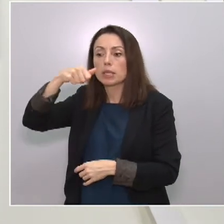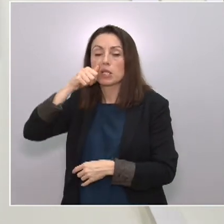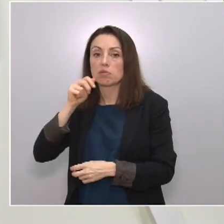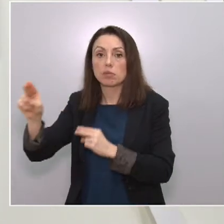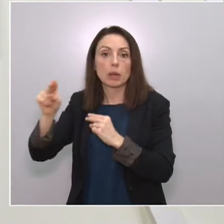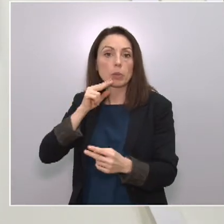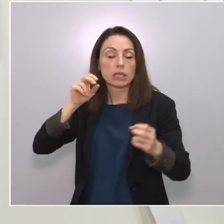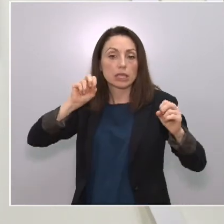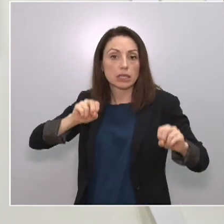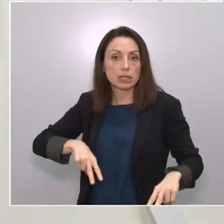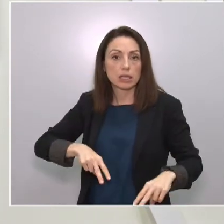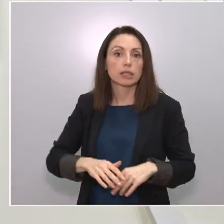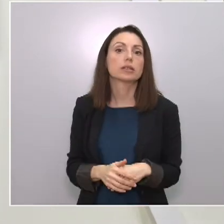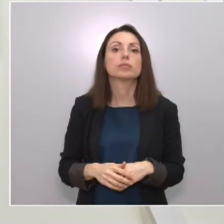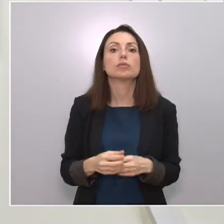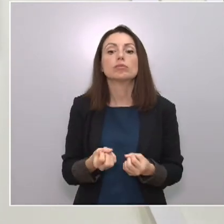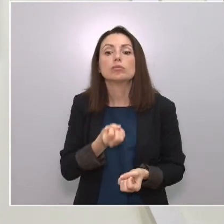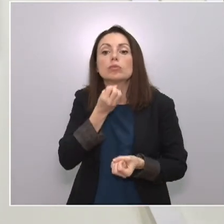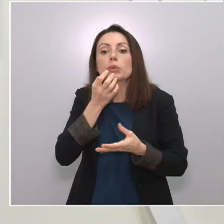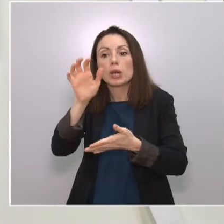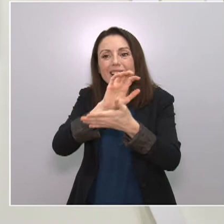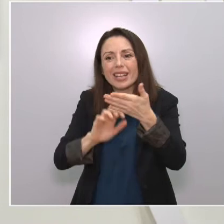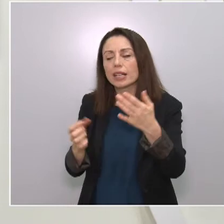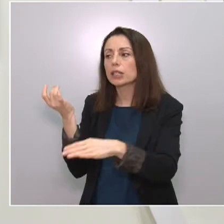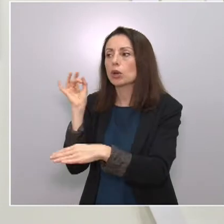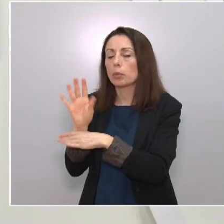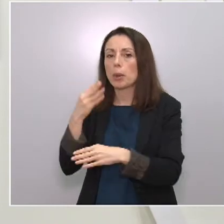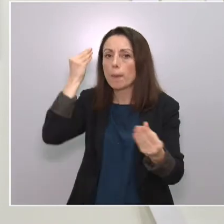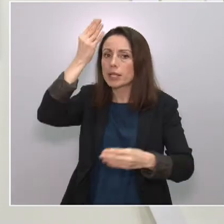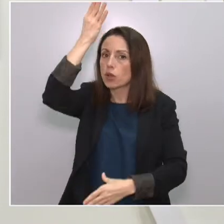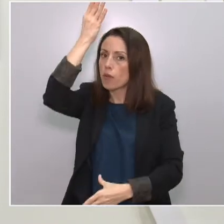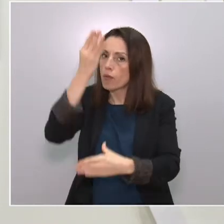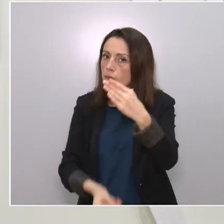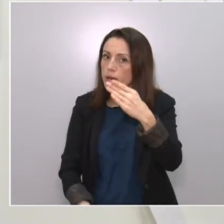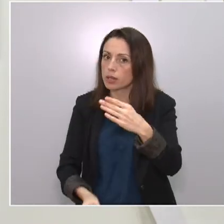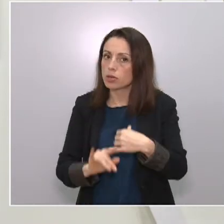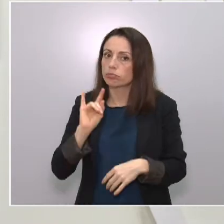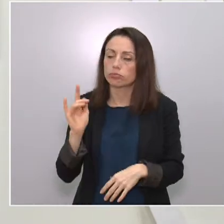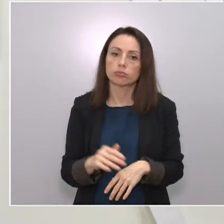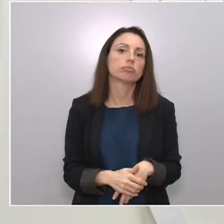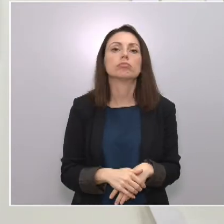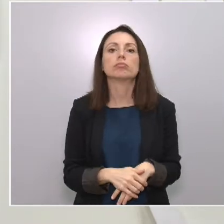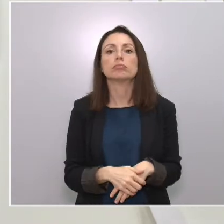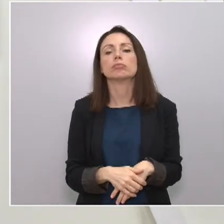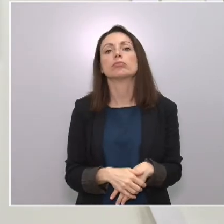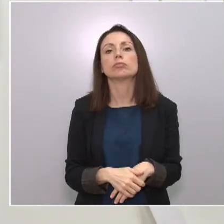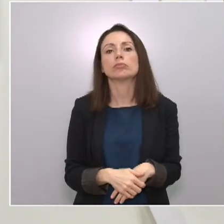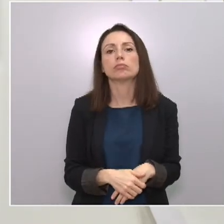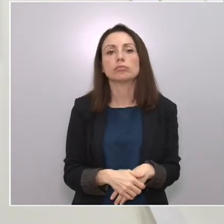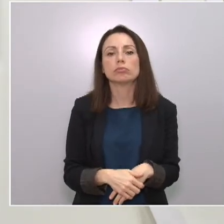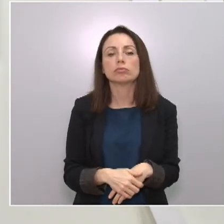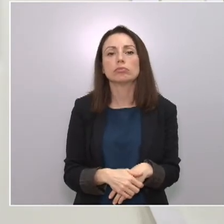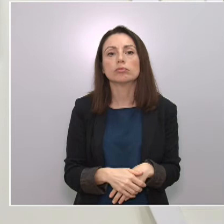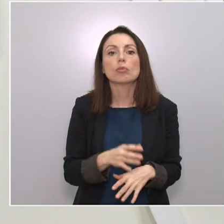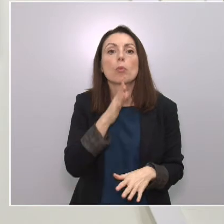respuesta. Lo vamos a transmitir también por escrito, espero que sea un error, un profundo error. Primero, porque entonces el